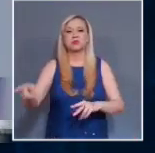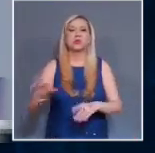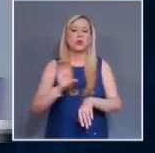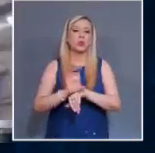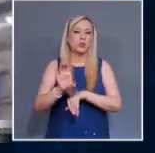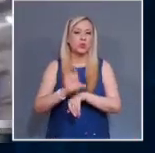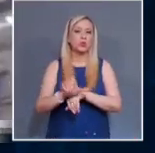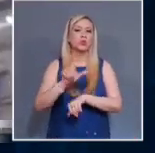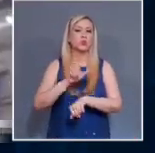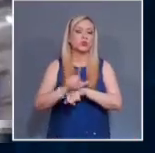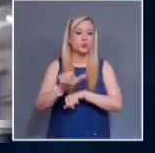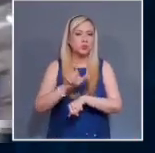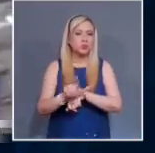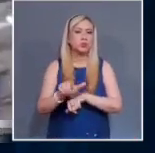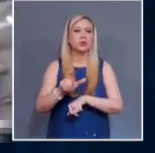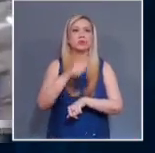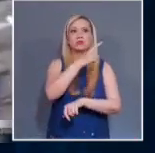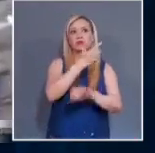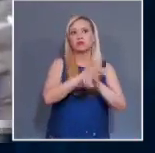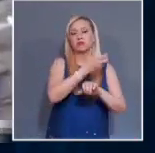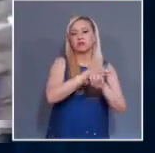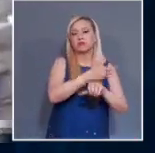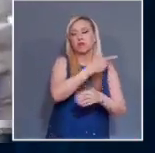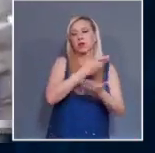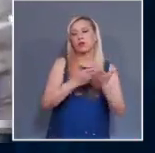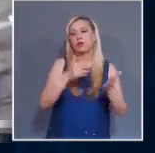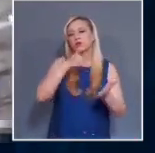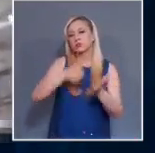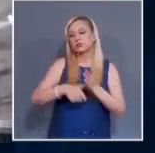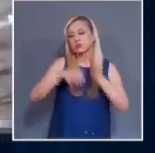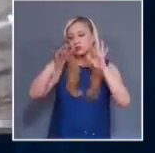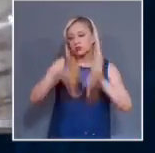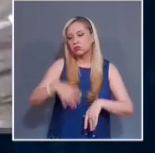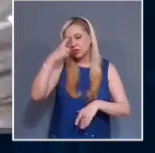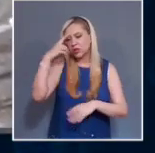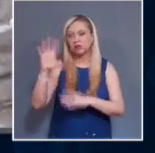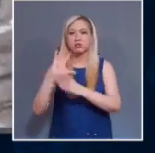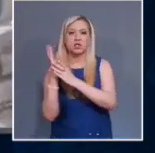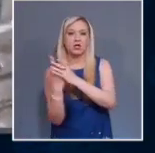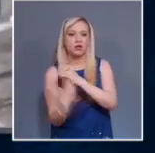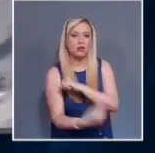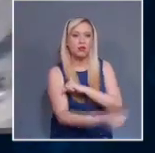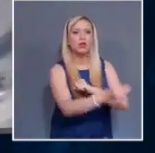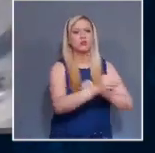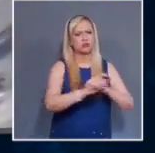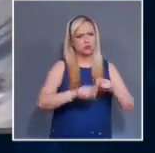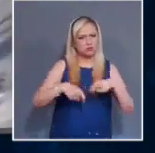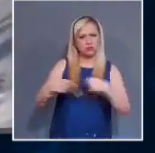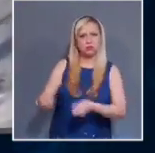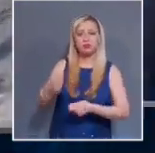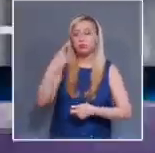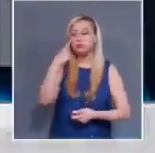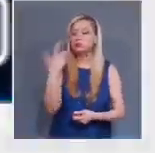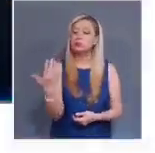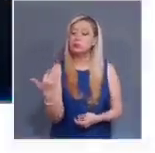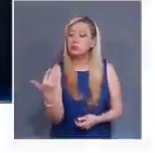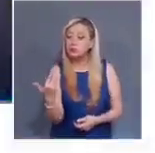de Estados Unidos. Ayudarán a obtener el estatus de refugiado, programas para reunificación familiar y permisos laborales.